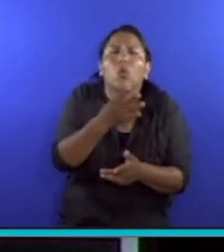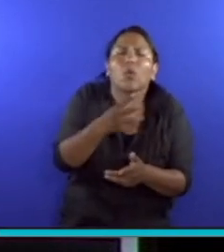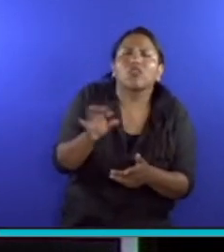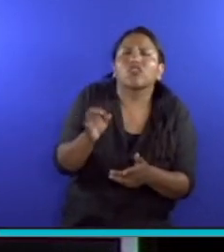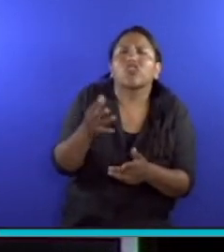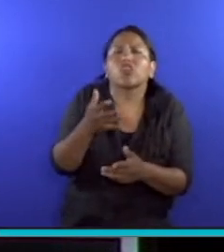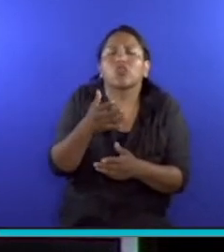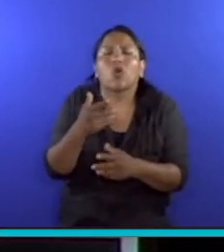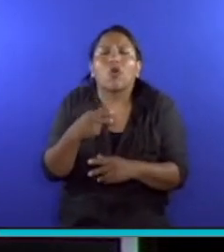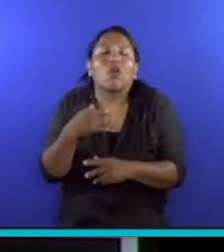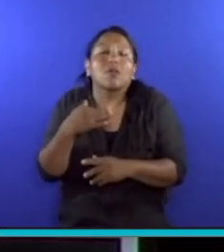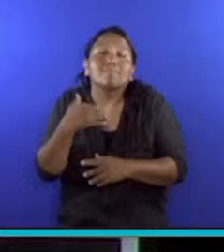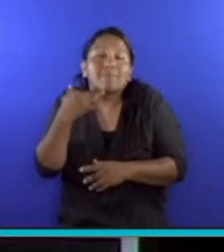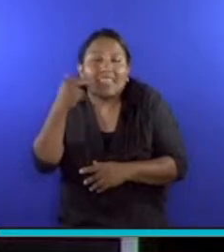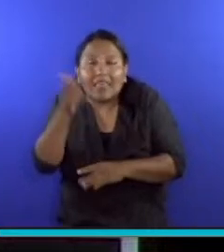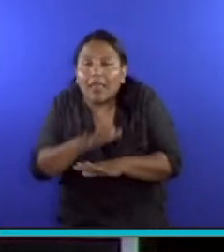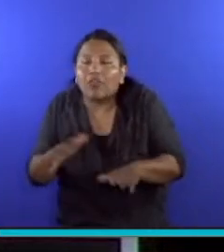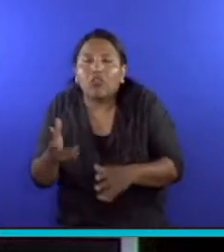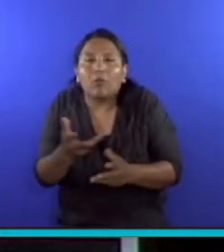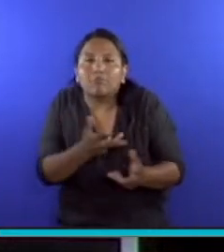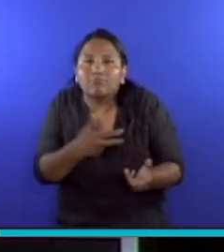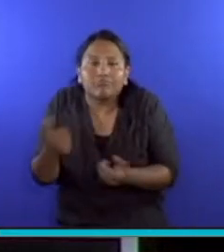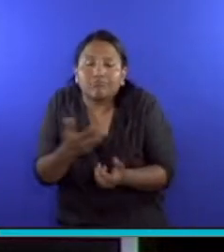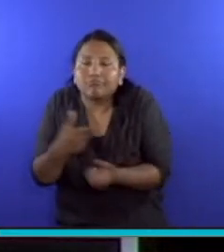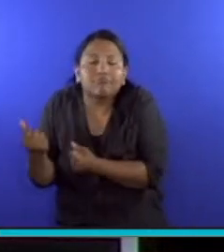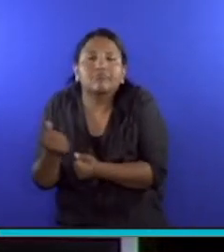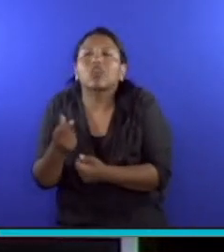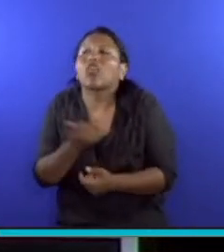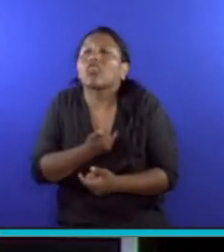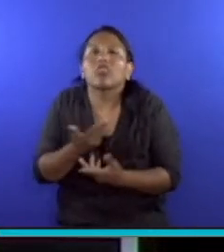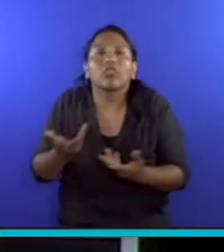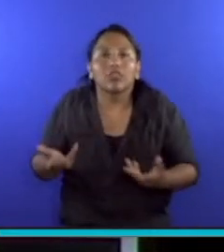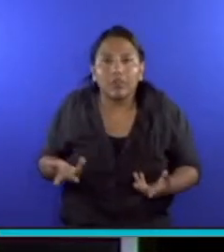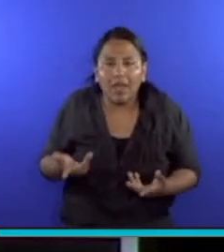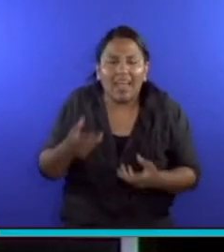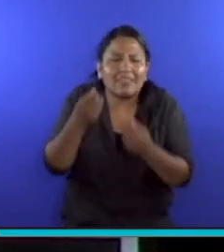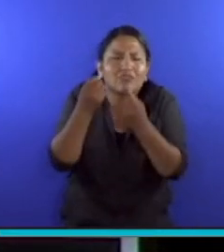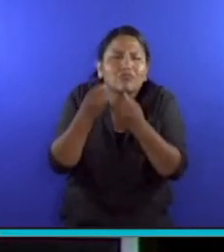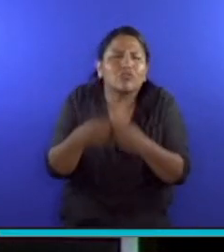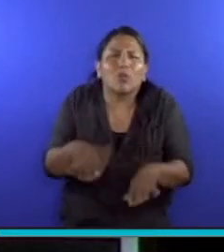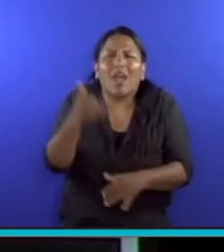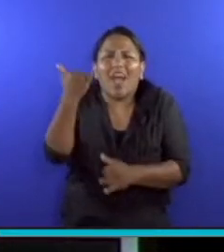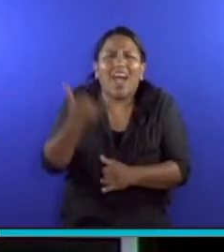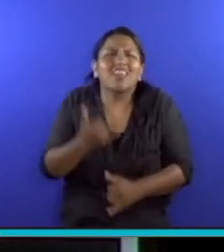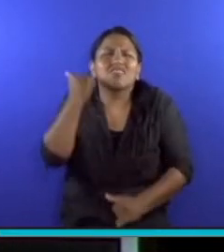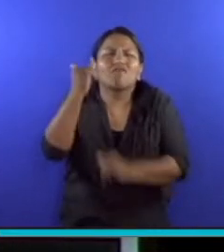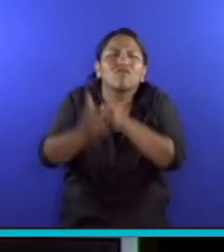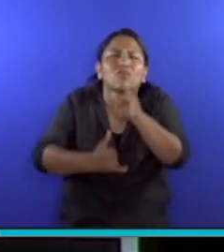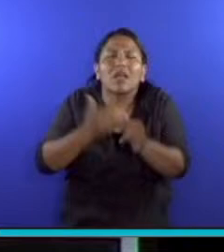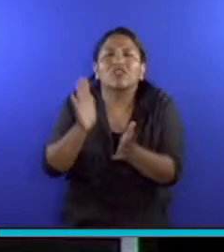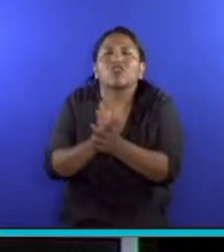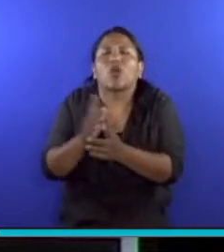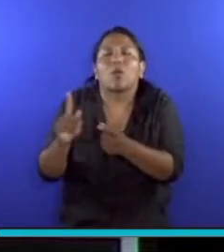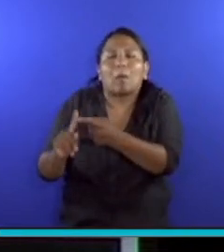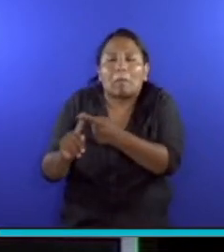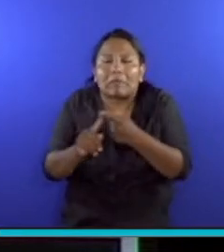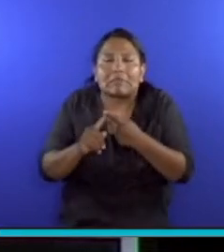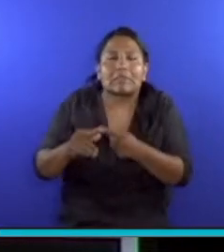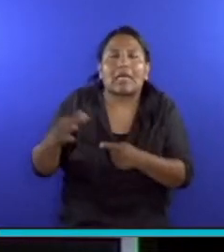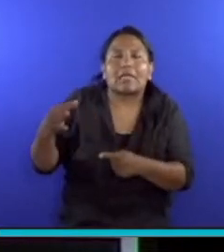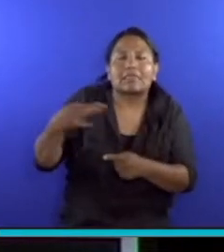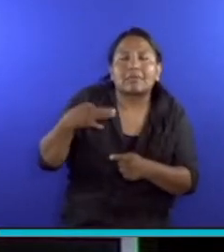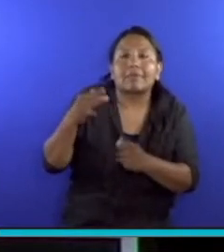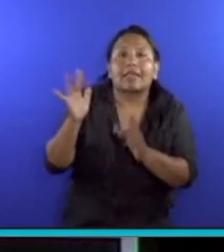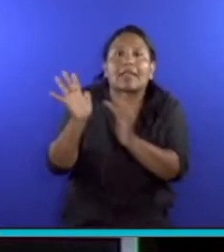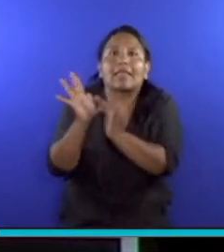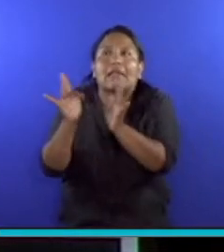apropiados. Y ahí sobra información sobre la complicidad civil y eclesiástica que hubo